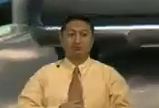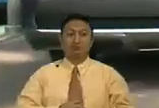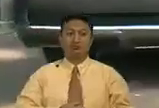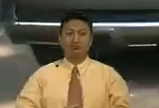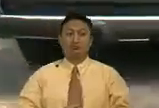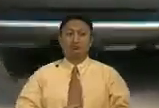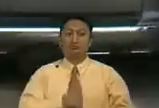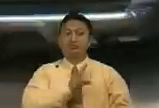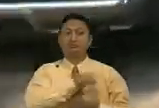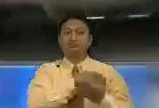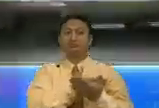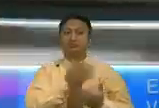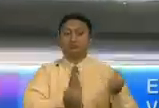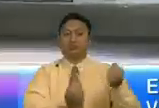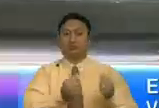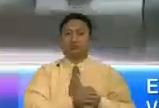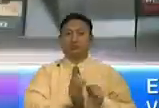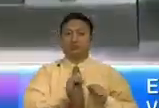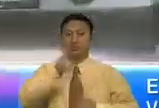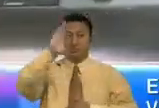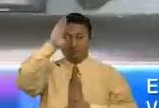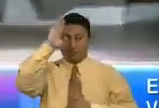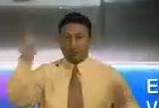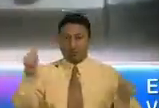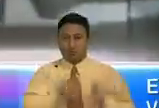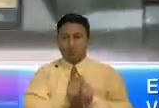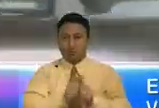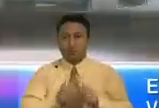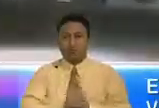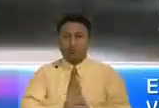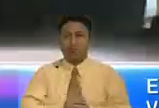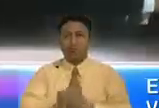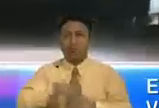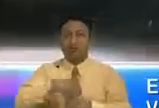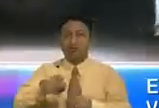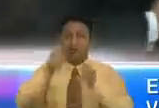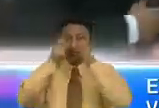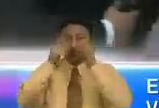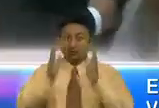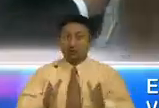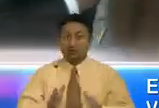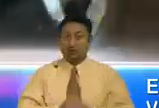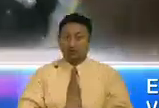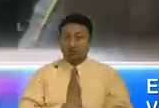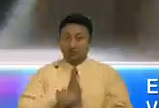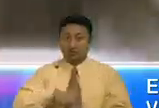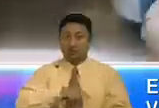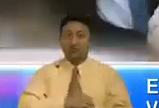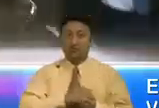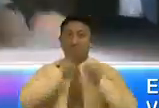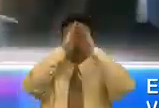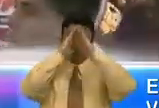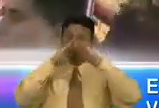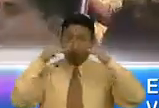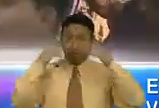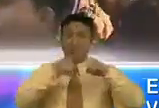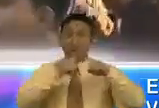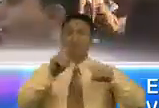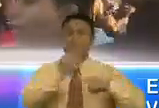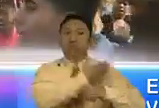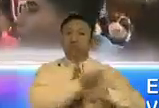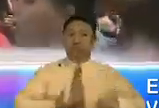Llegó en un carro estatal con resguardo policial en los exteriores de la Fiscalía General del Estado. A María Alejandra Vicuña, ex